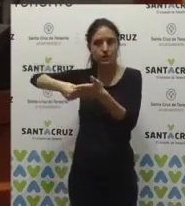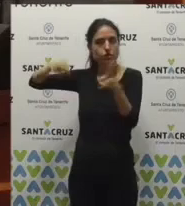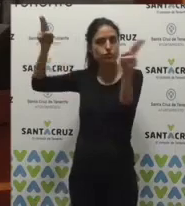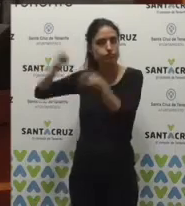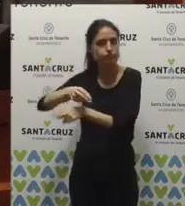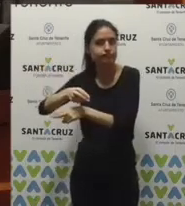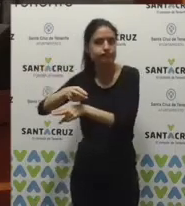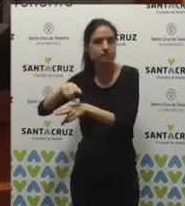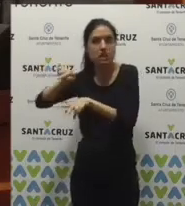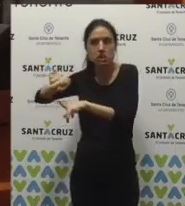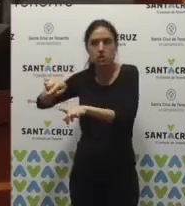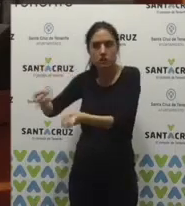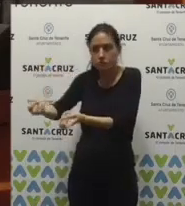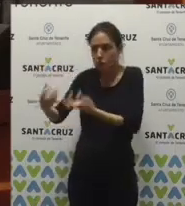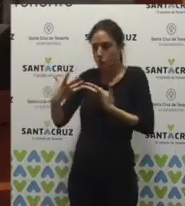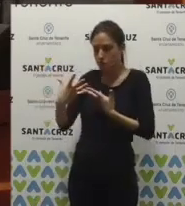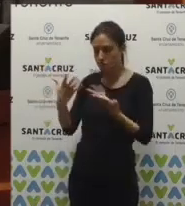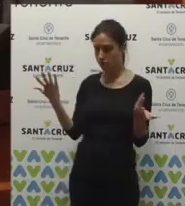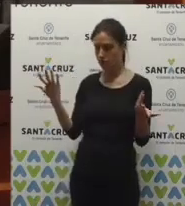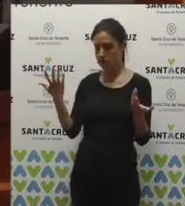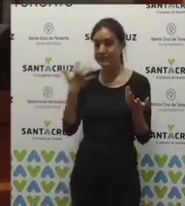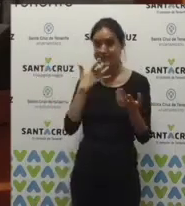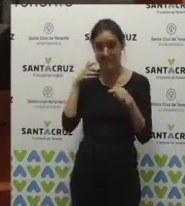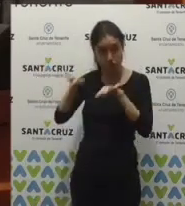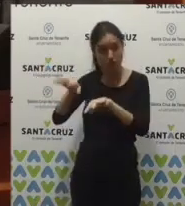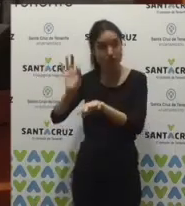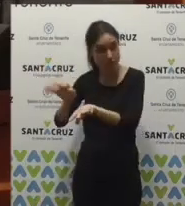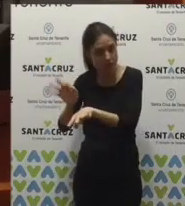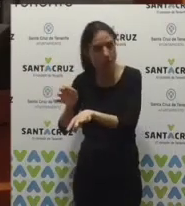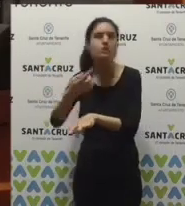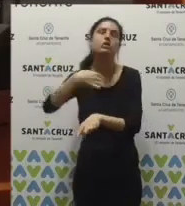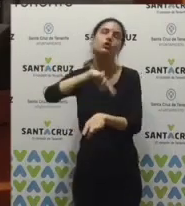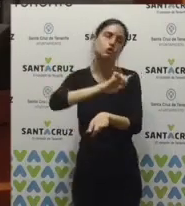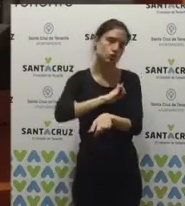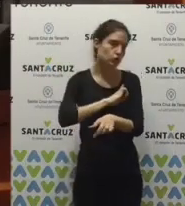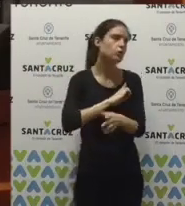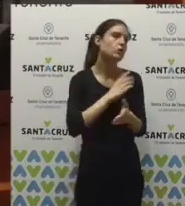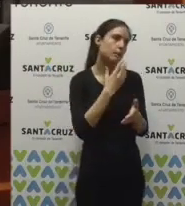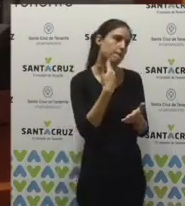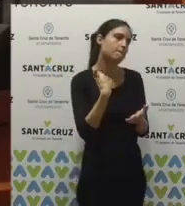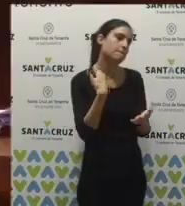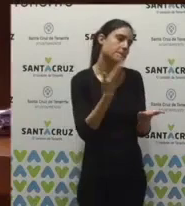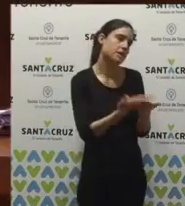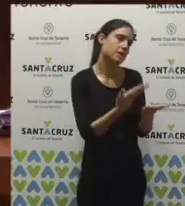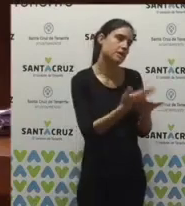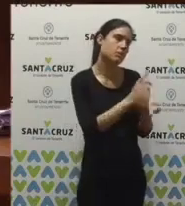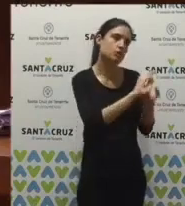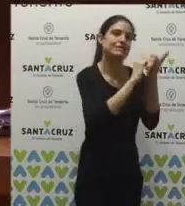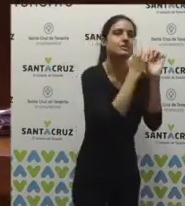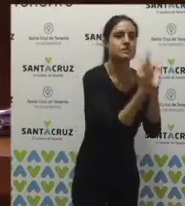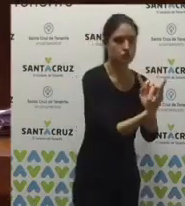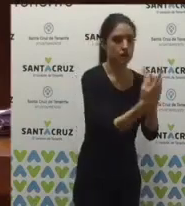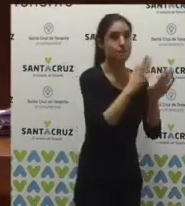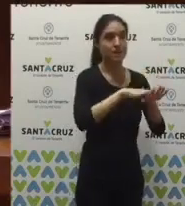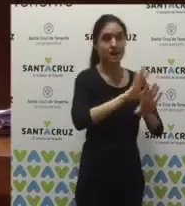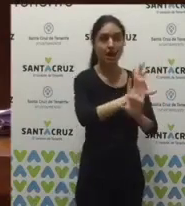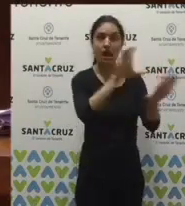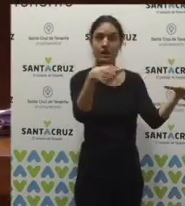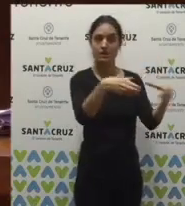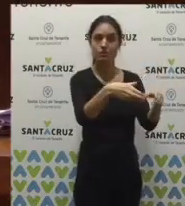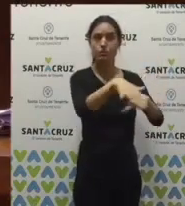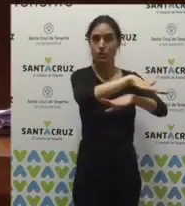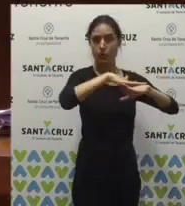hemos recibido si es así nosotros le plantearemos una transaccional para instar al grupo de gobierno lo antes